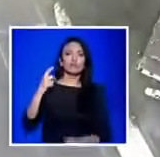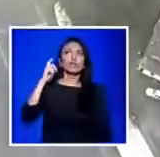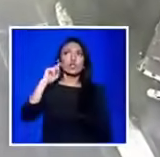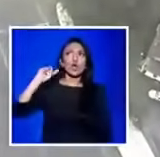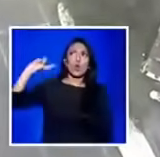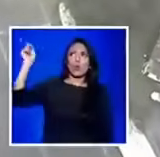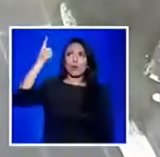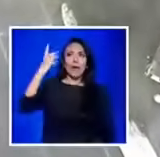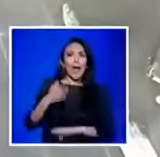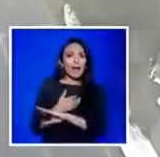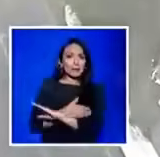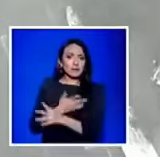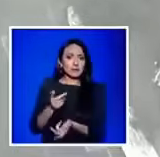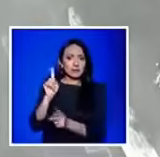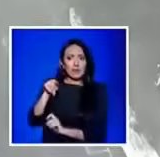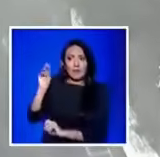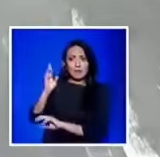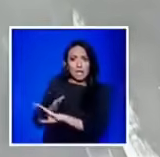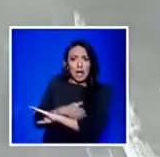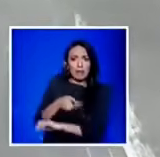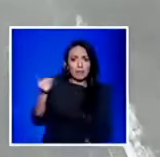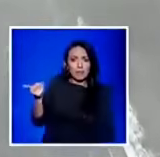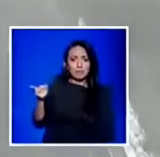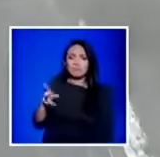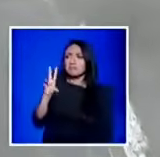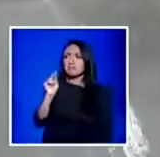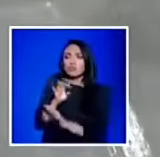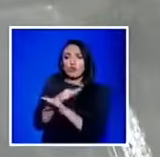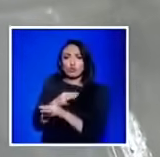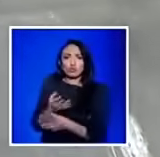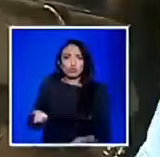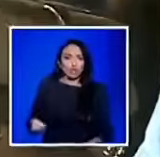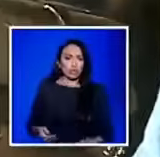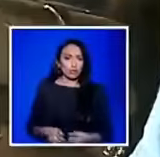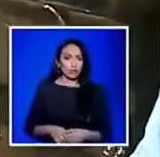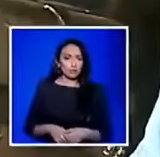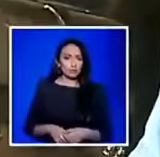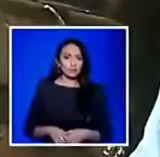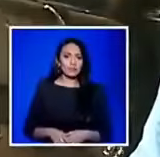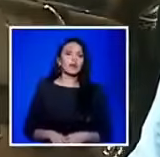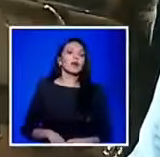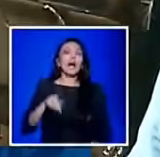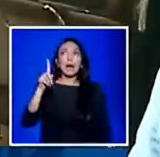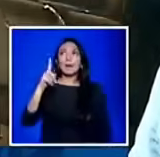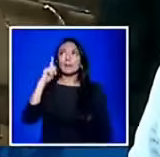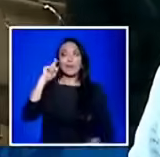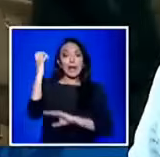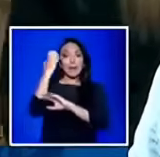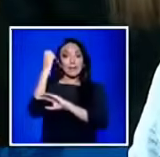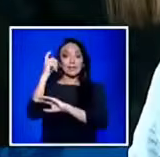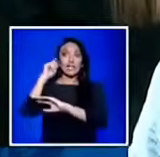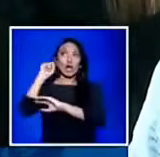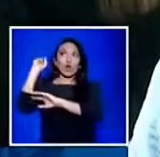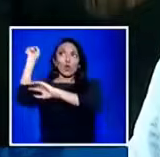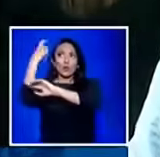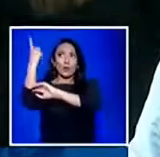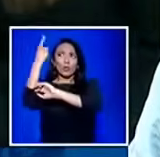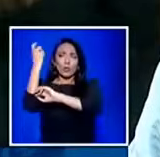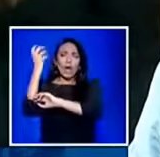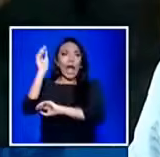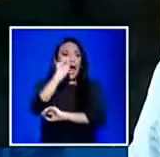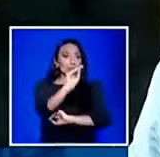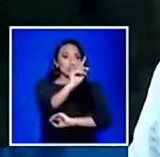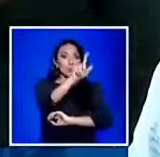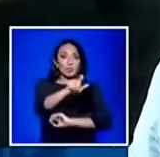también son investigadas, debido a que no funcionaron el momento de la emergencia. Realmente el sistema de alerta temprana, de acuerdo a la información que tenemos, no